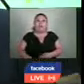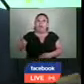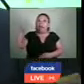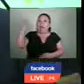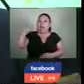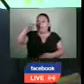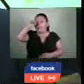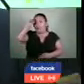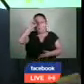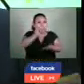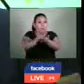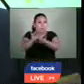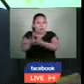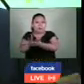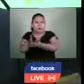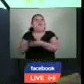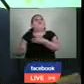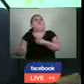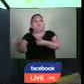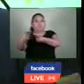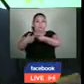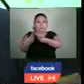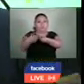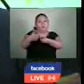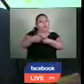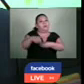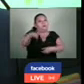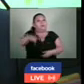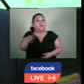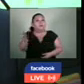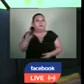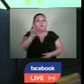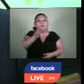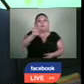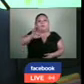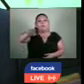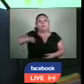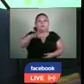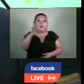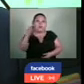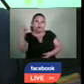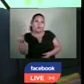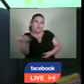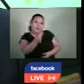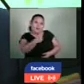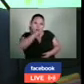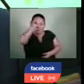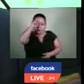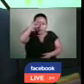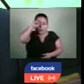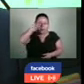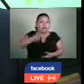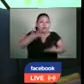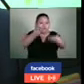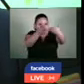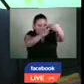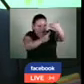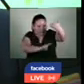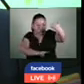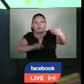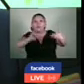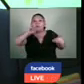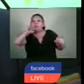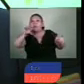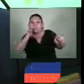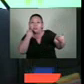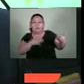en pandemia así se lograron recuperar. Ahorita andamos alrededor de los 25 mil empleos directos reportados en el Instituto Salvadoreño del